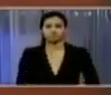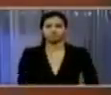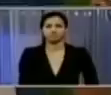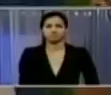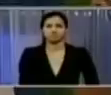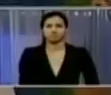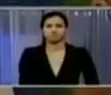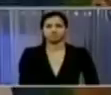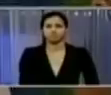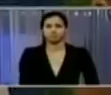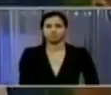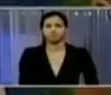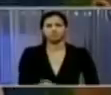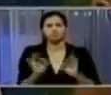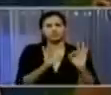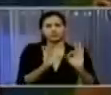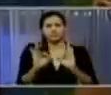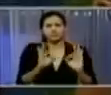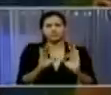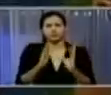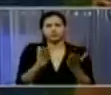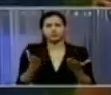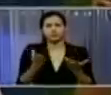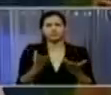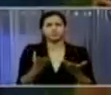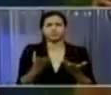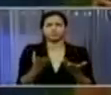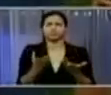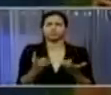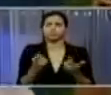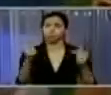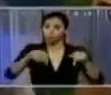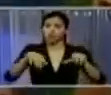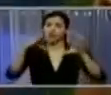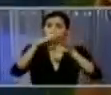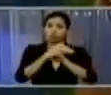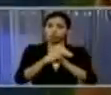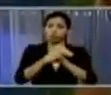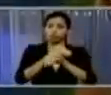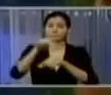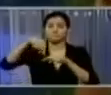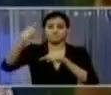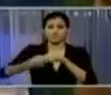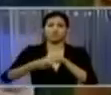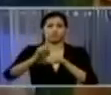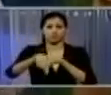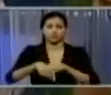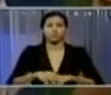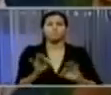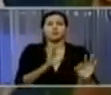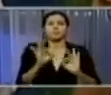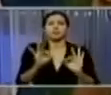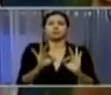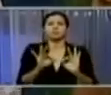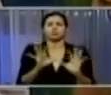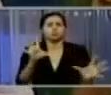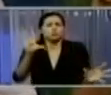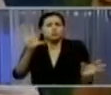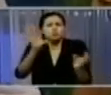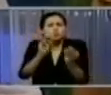que preparemos esta noche y mañana un buen